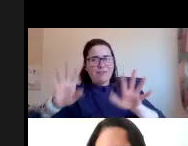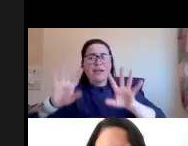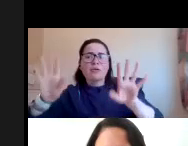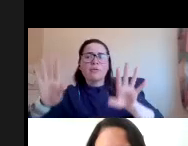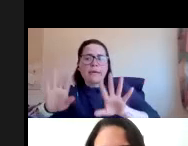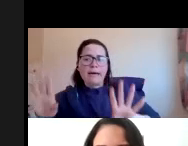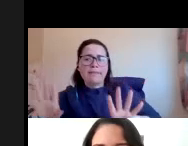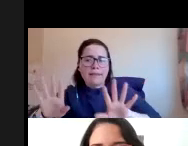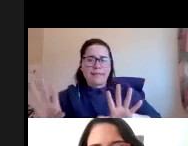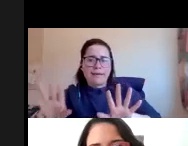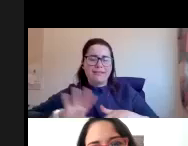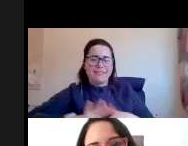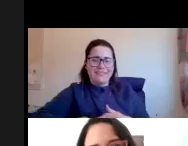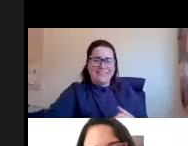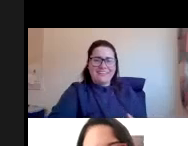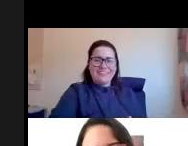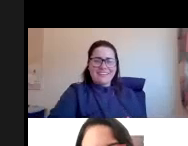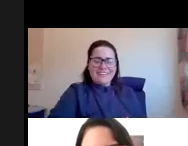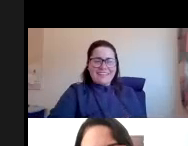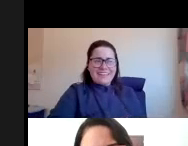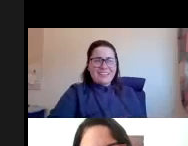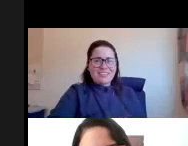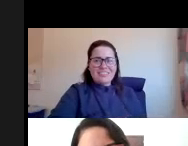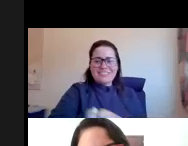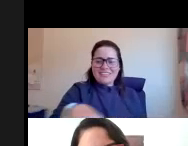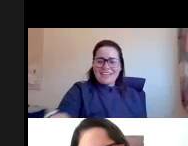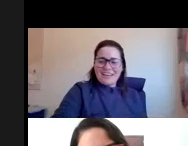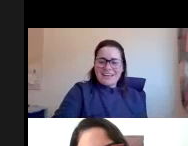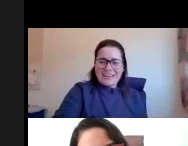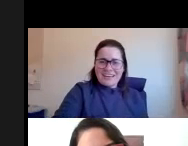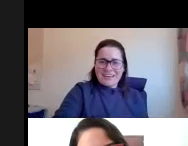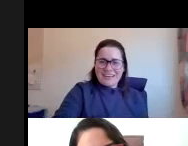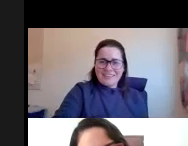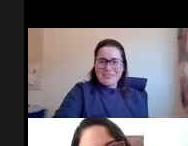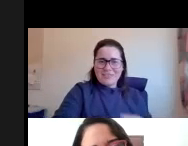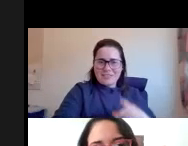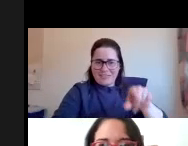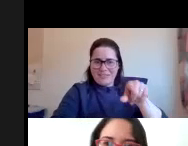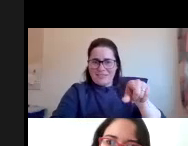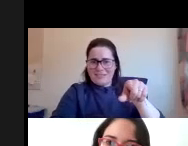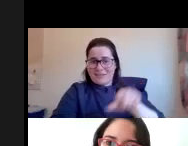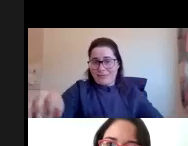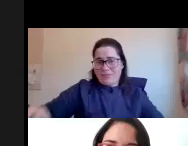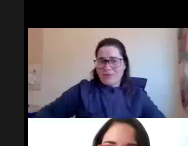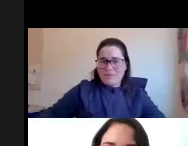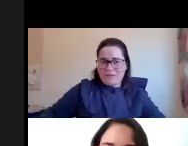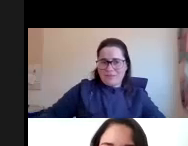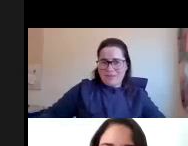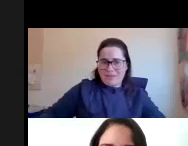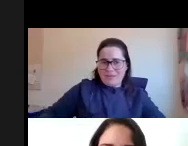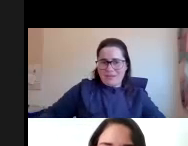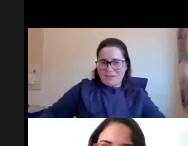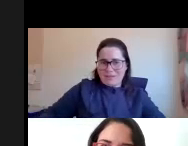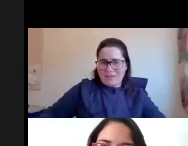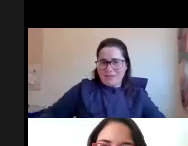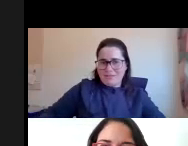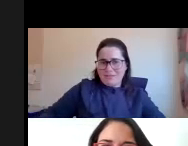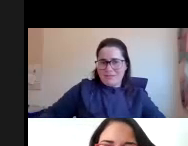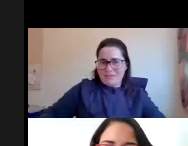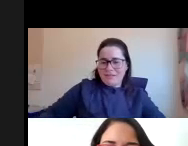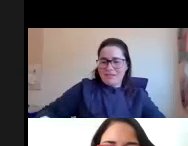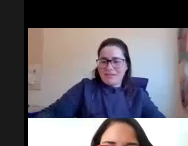fría, fría tropicalmente. Entonces, esto que se forma también en